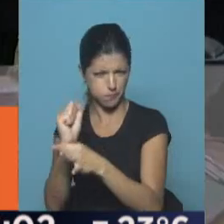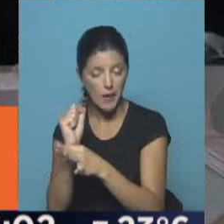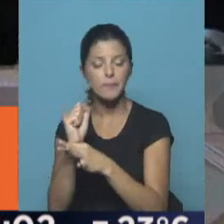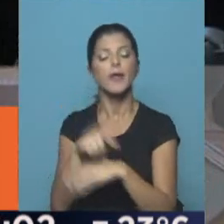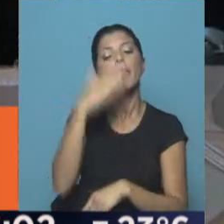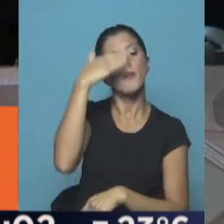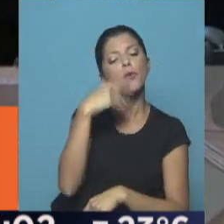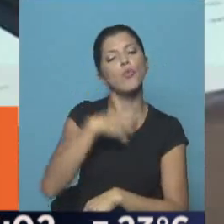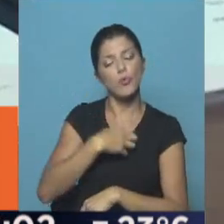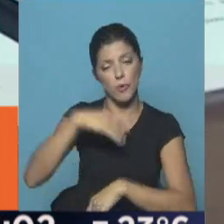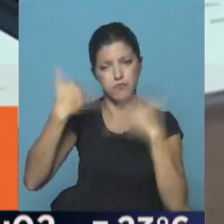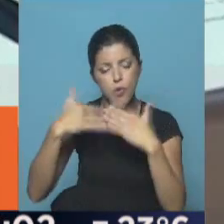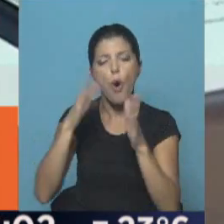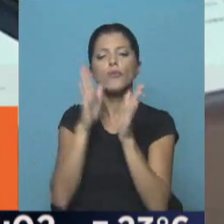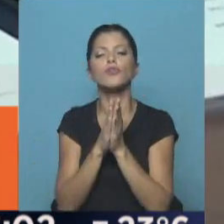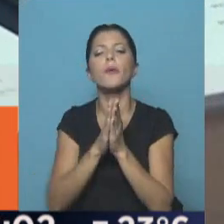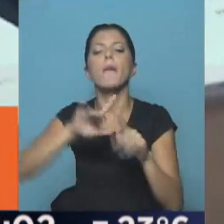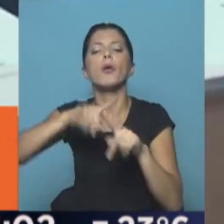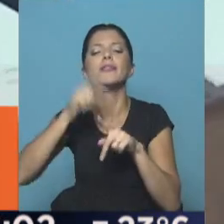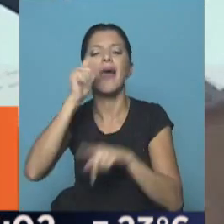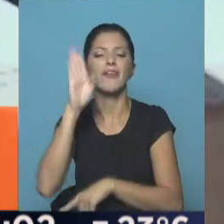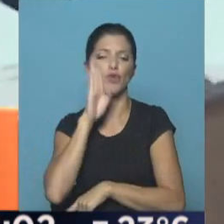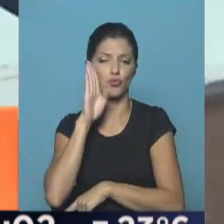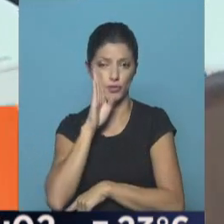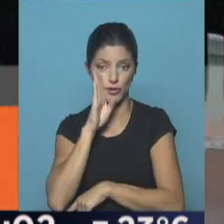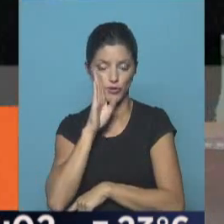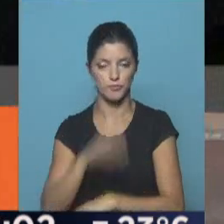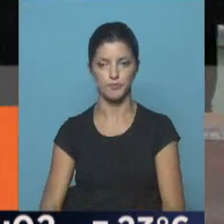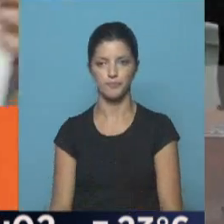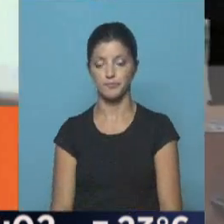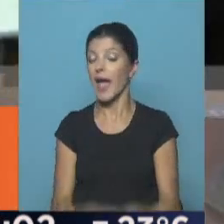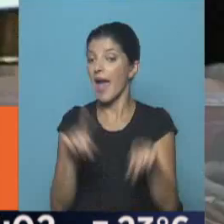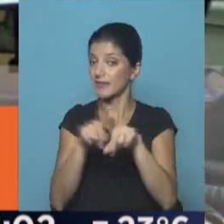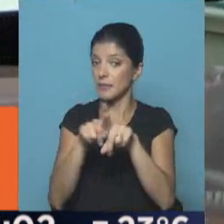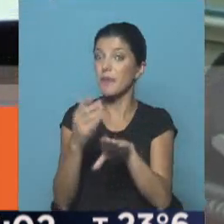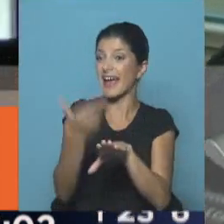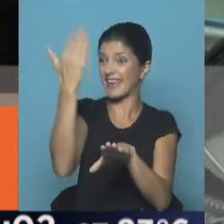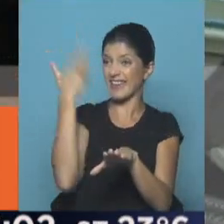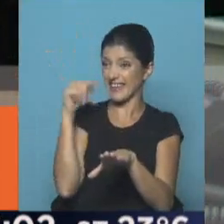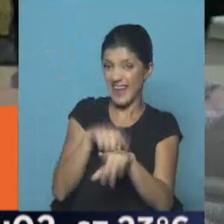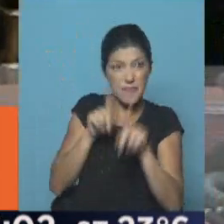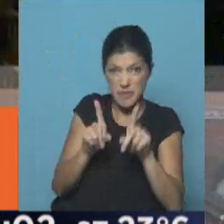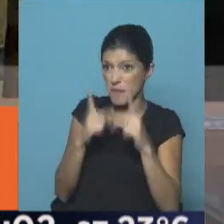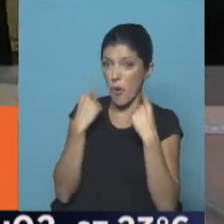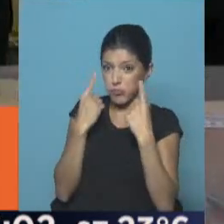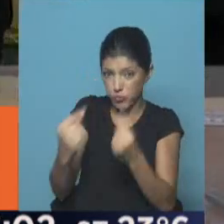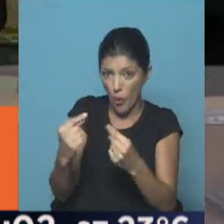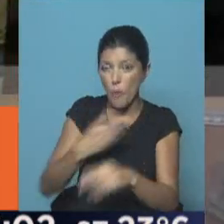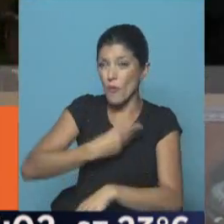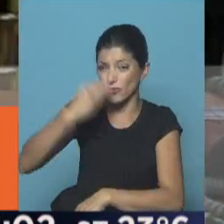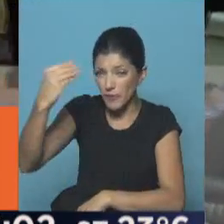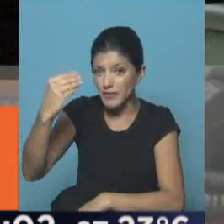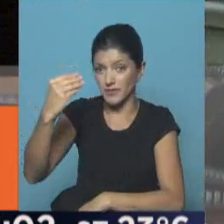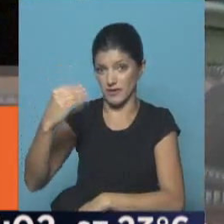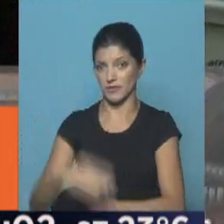curso acelerado sobre la marcha de la política doméstica. La misma que él se había encargado de fustigar tantas veces como candidato